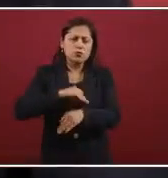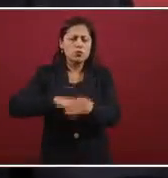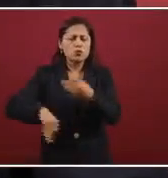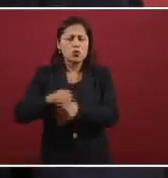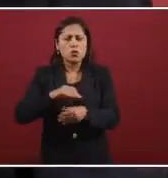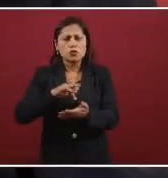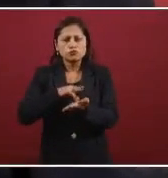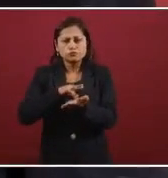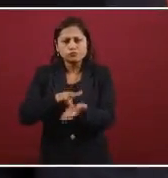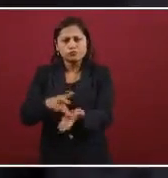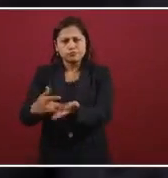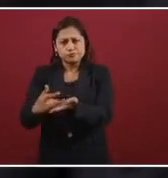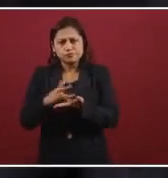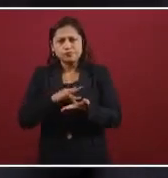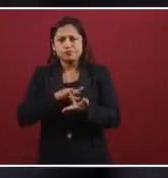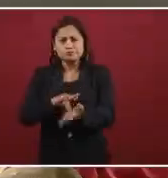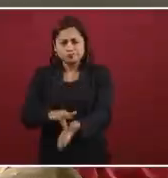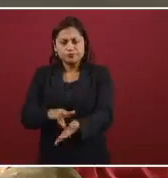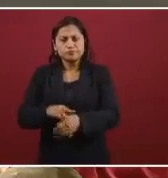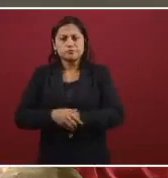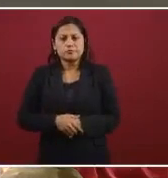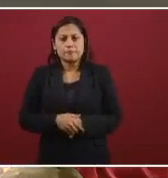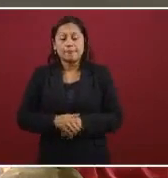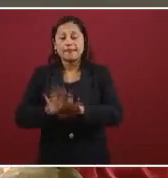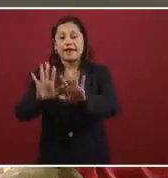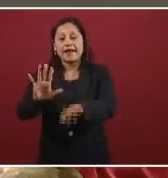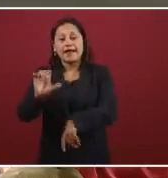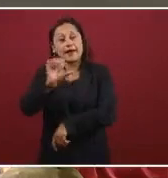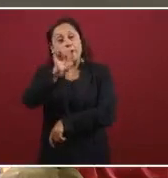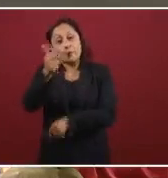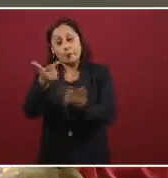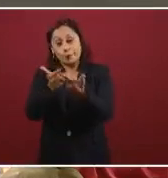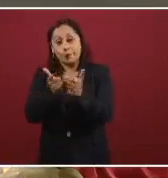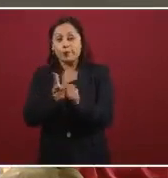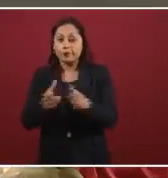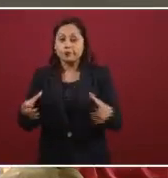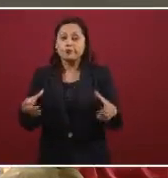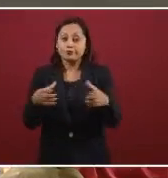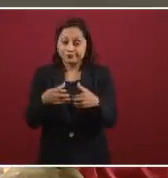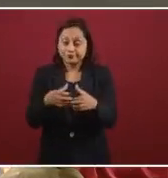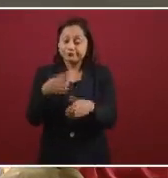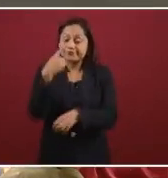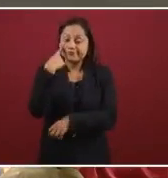eso. Ah, les hablo de otro gremio también,